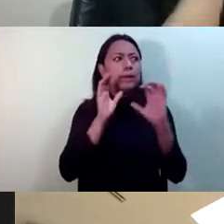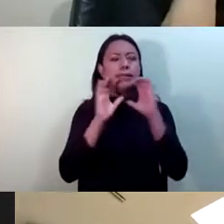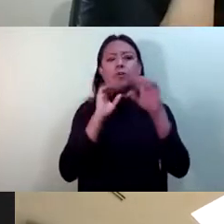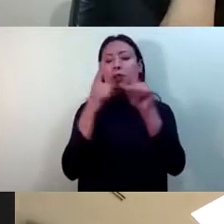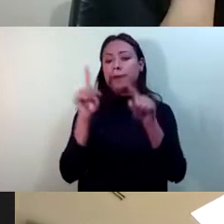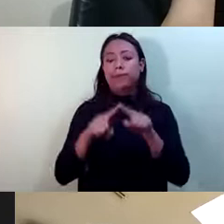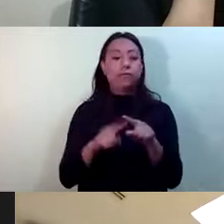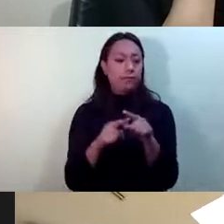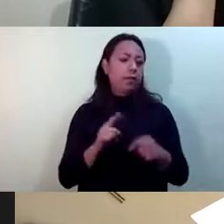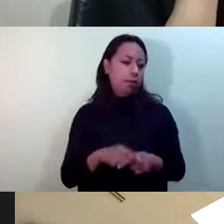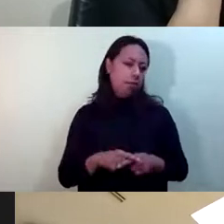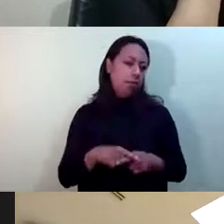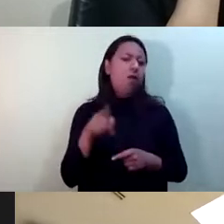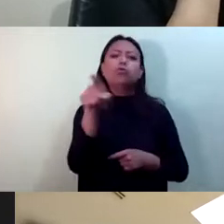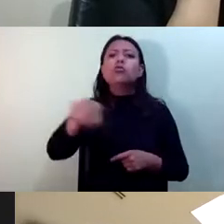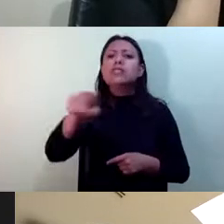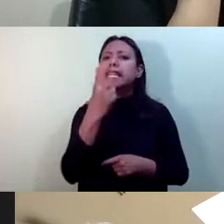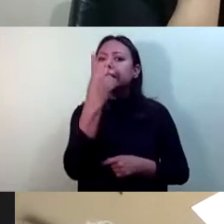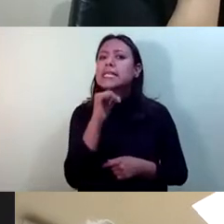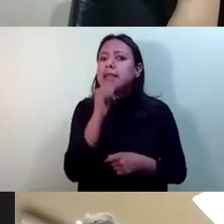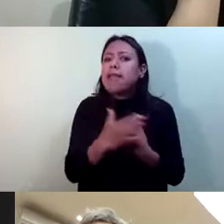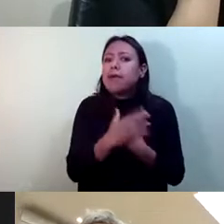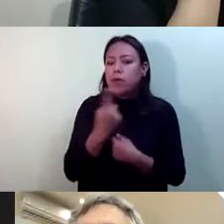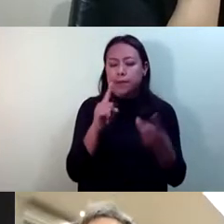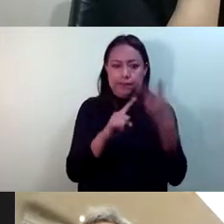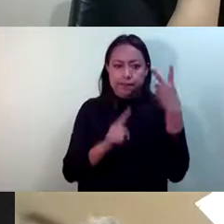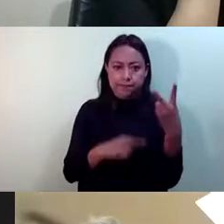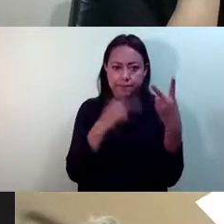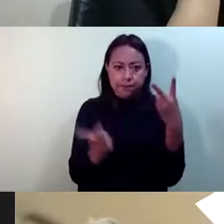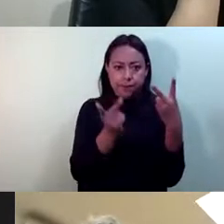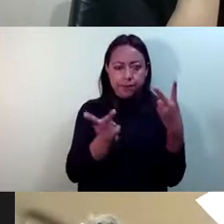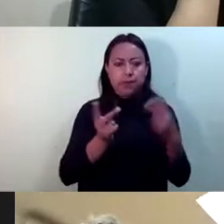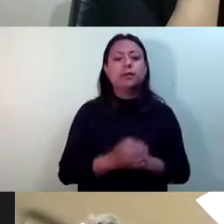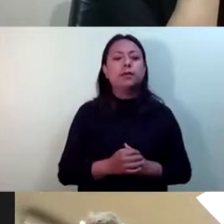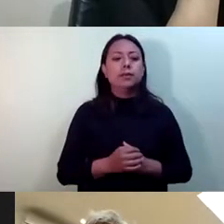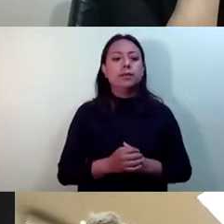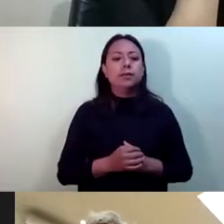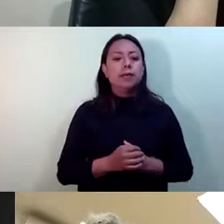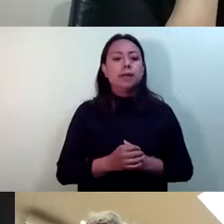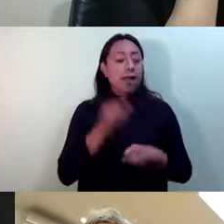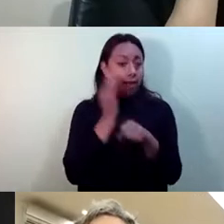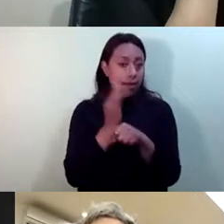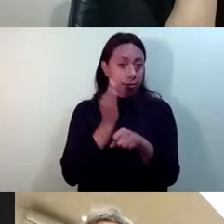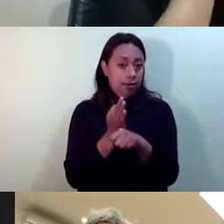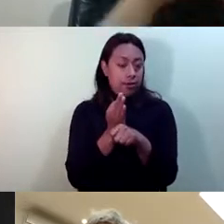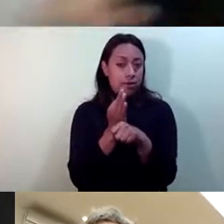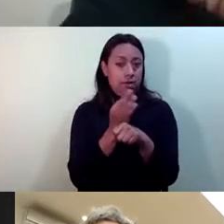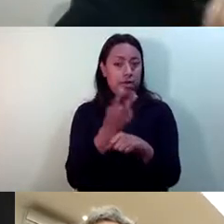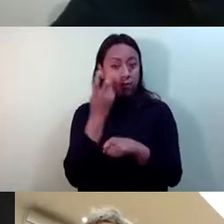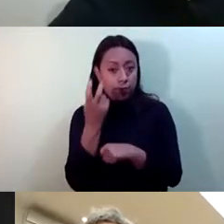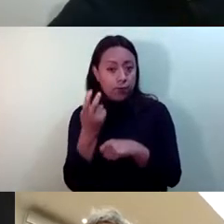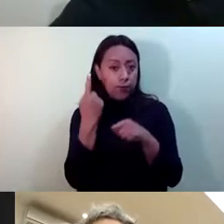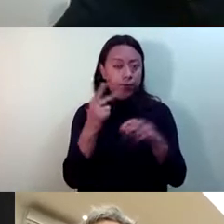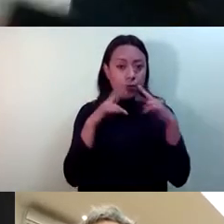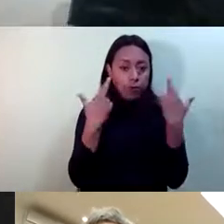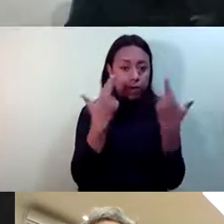la segunda es, si me puede usted decir, habida cuenta que no se organizó una reunión de trabajo entre